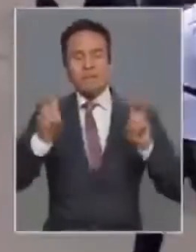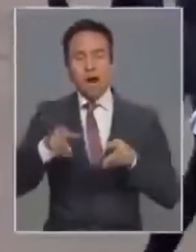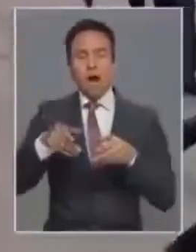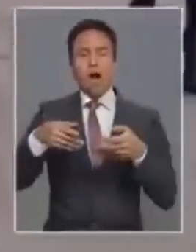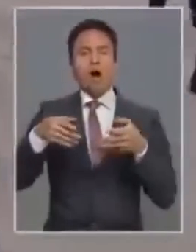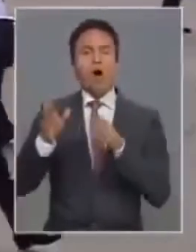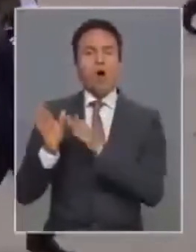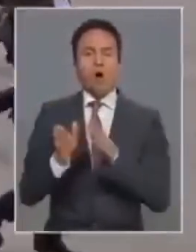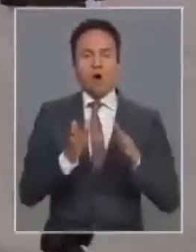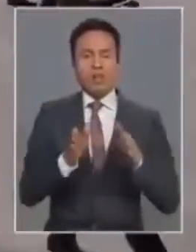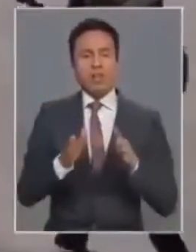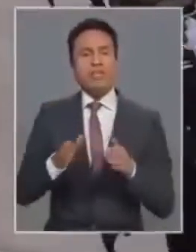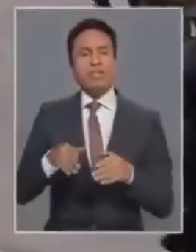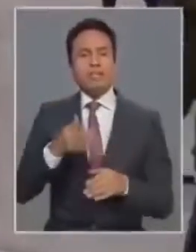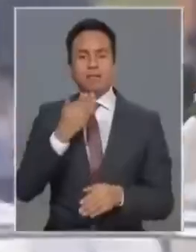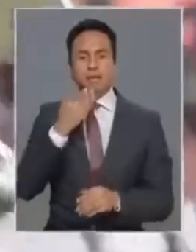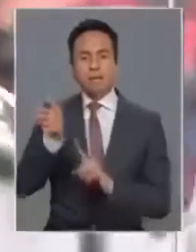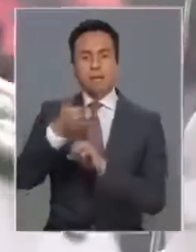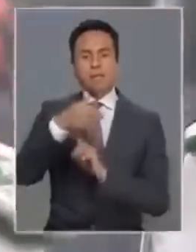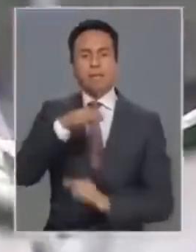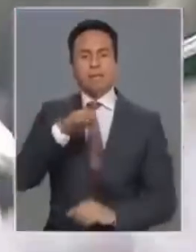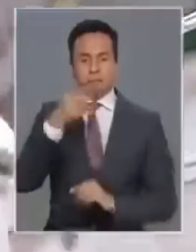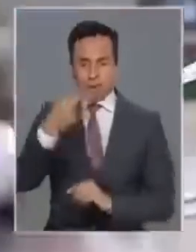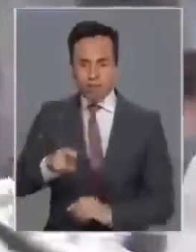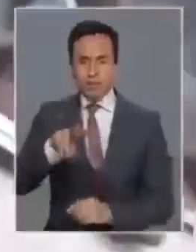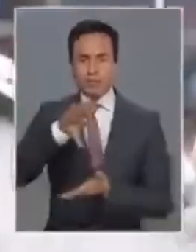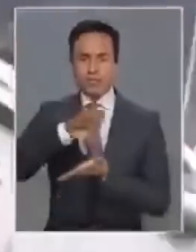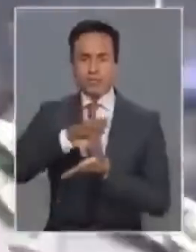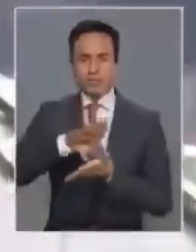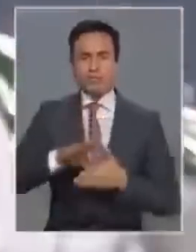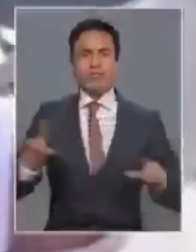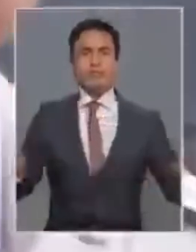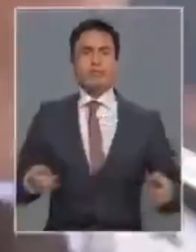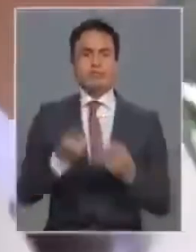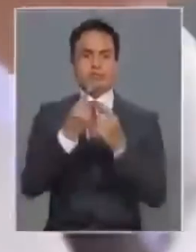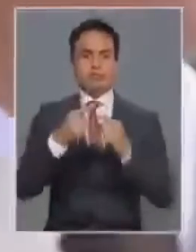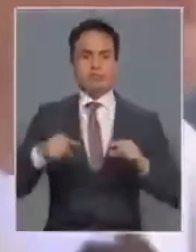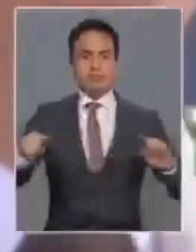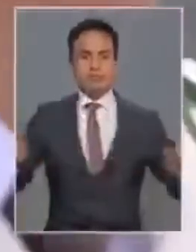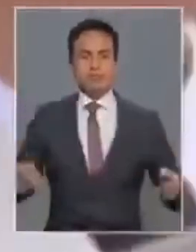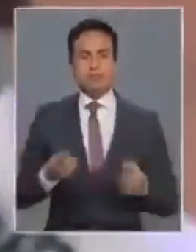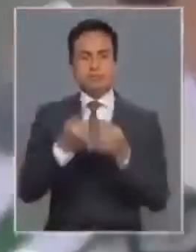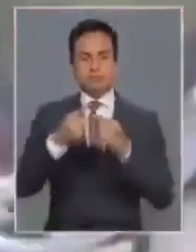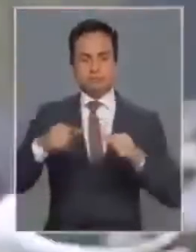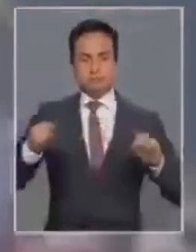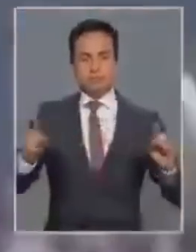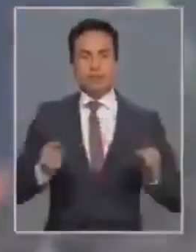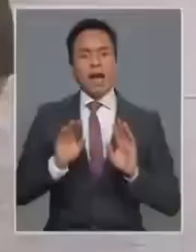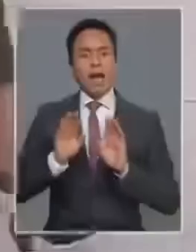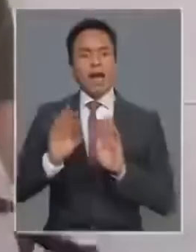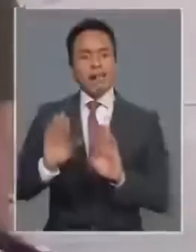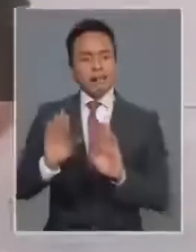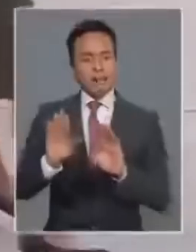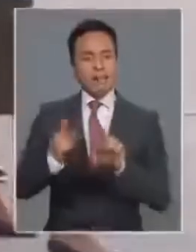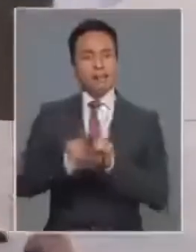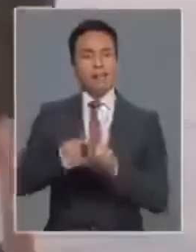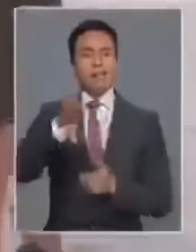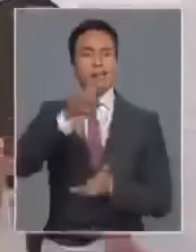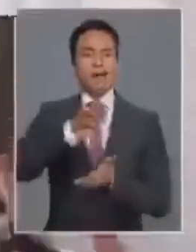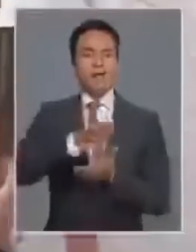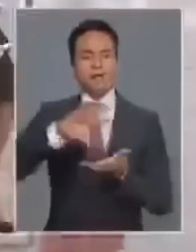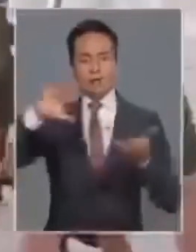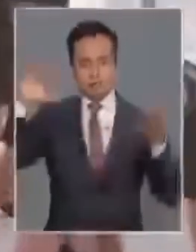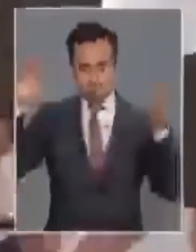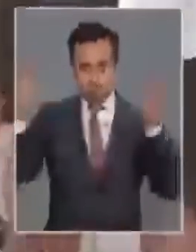que para mí que haya sido importante o algo, y pues yo no me quisiera pintar este día, ¿qué pasaría? O sea, es una pequeña pregunta que les dejo